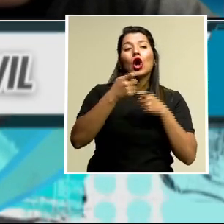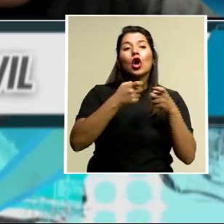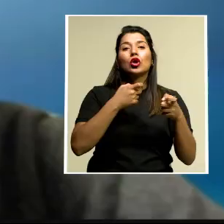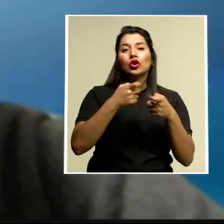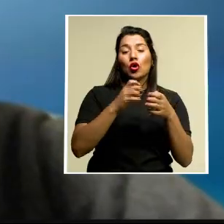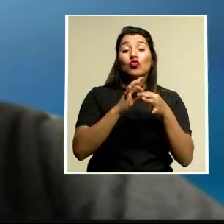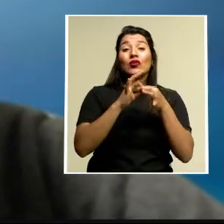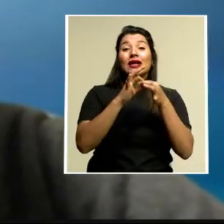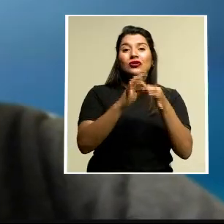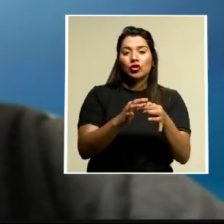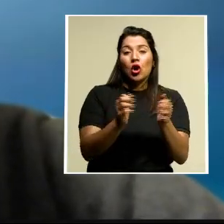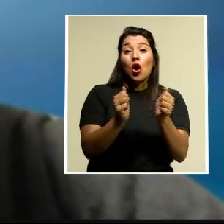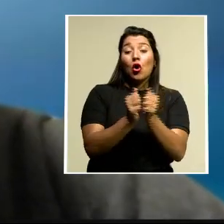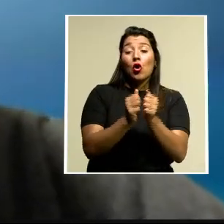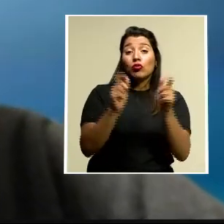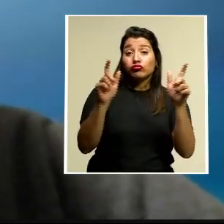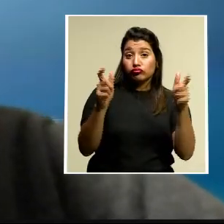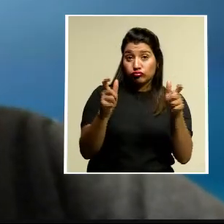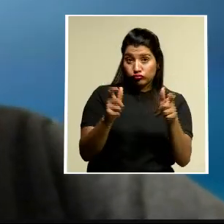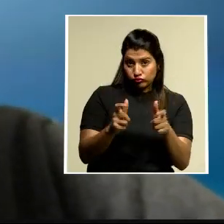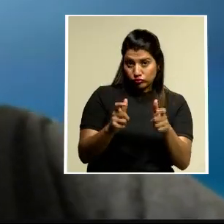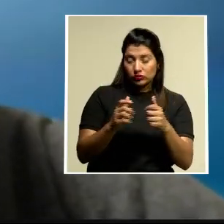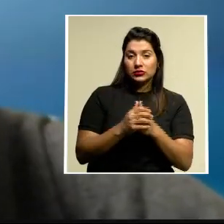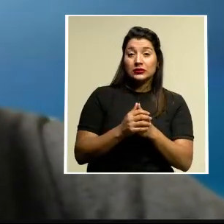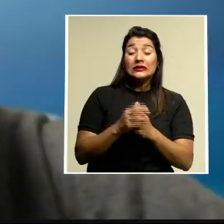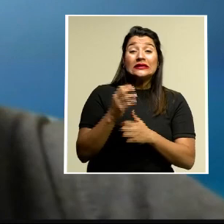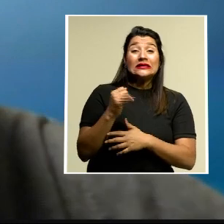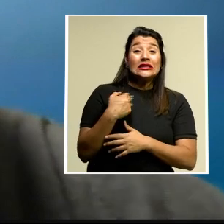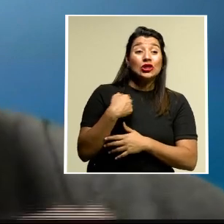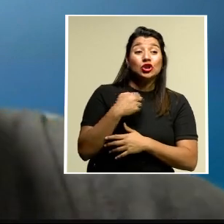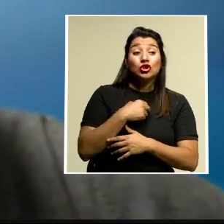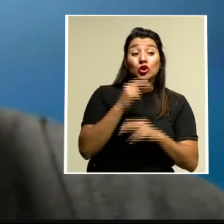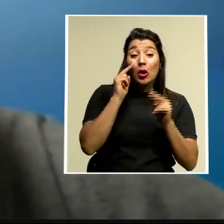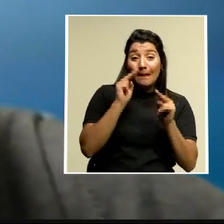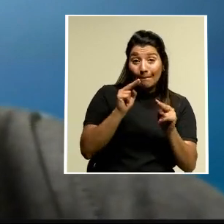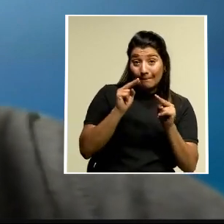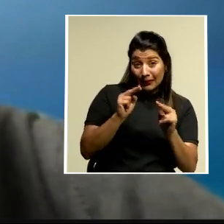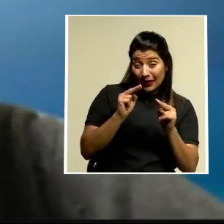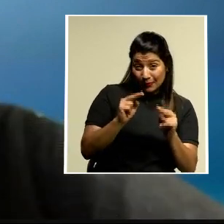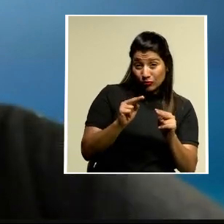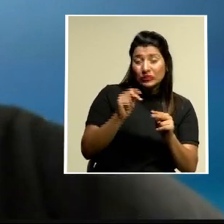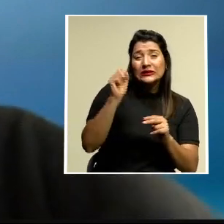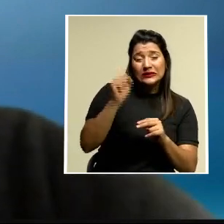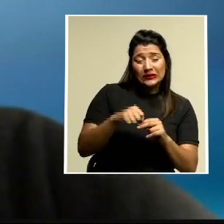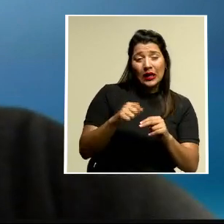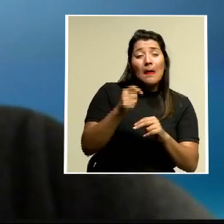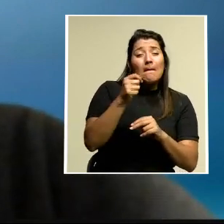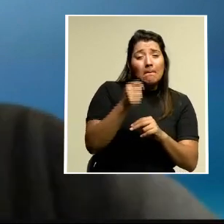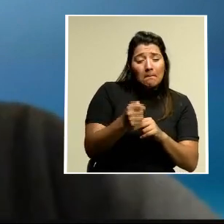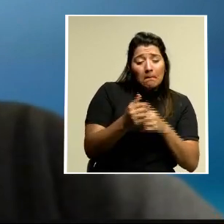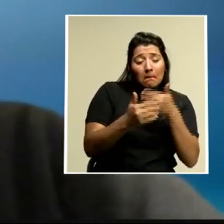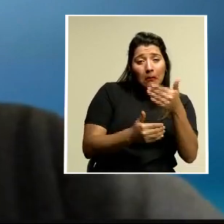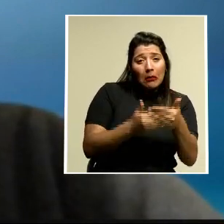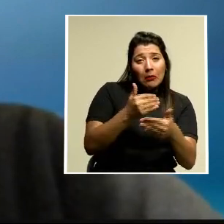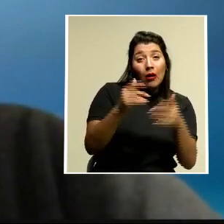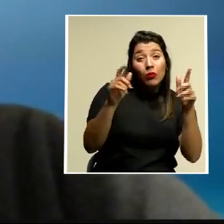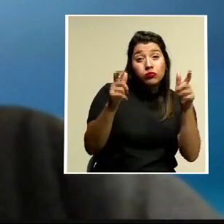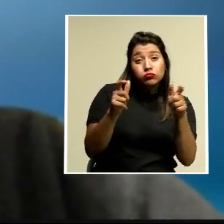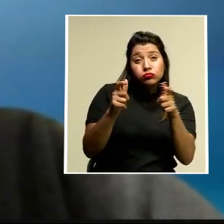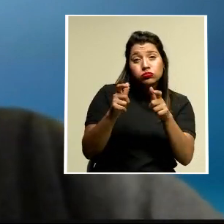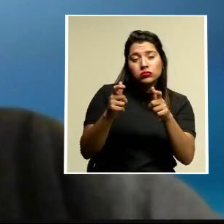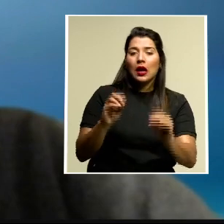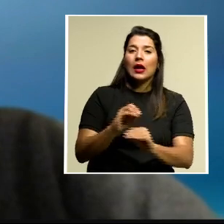de meses atrás a hoy, ¿podríamos concluir de que de verdad vamos de bajada en esta ola o se ha mantenido estable? ¿Cómo lo podríamos explicar